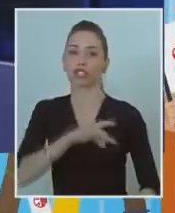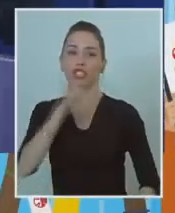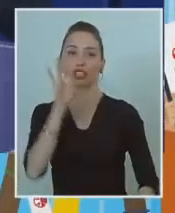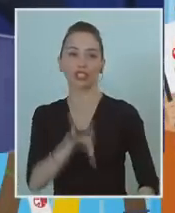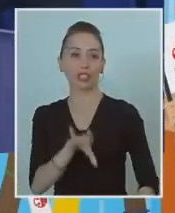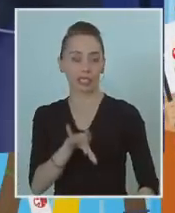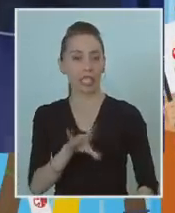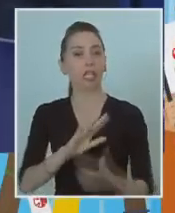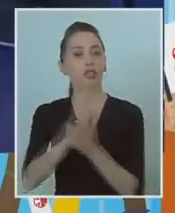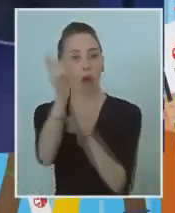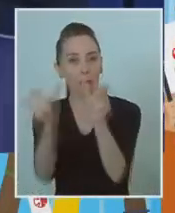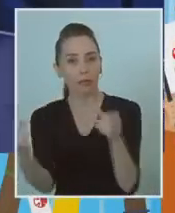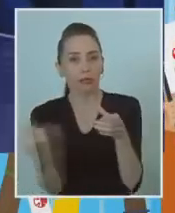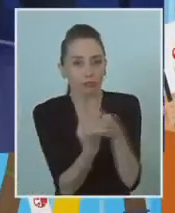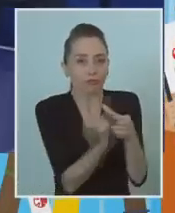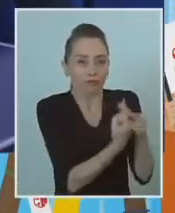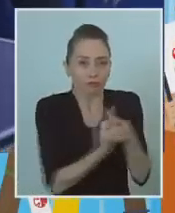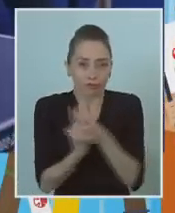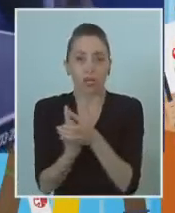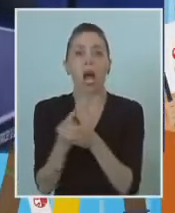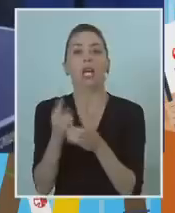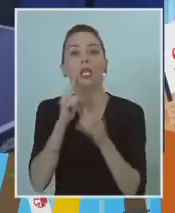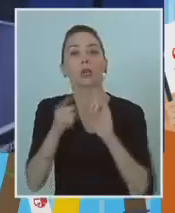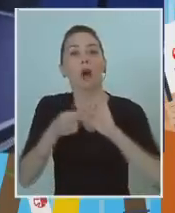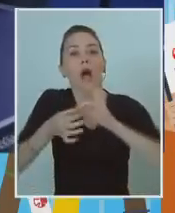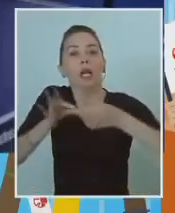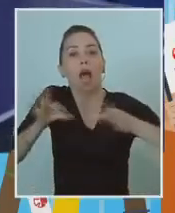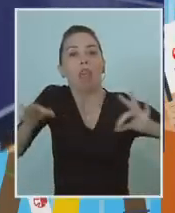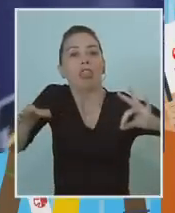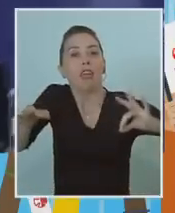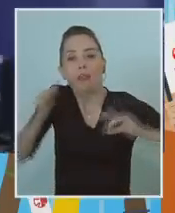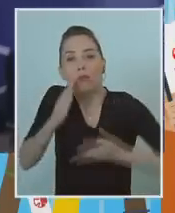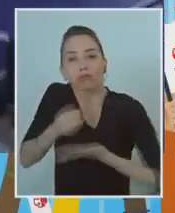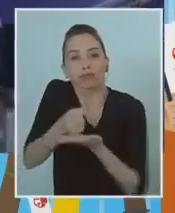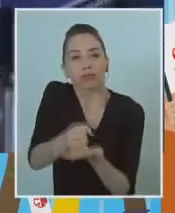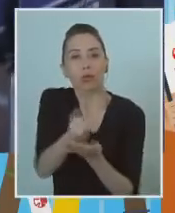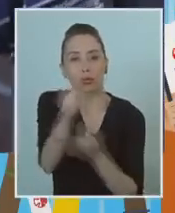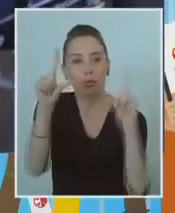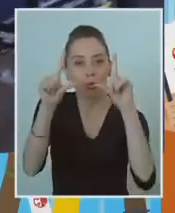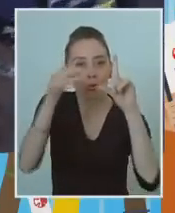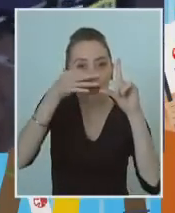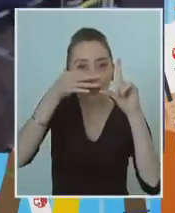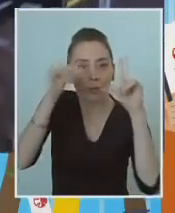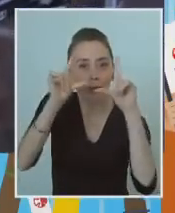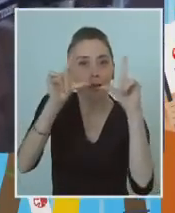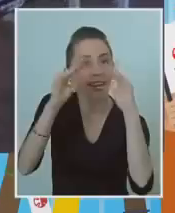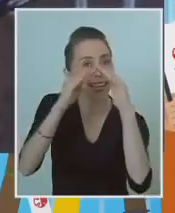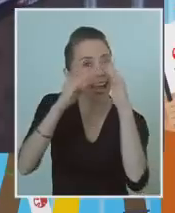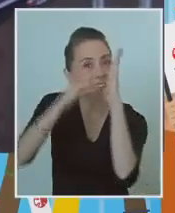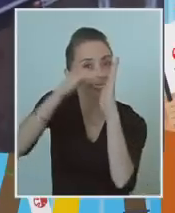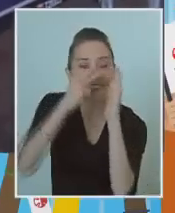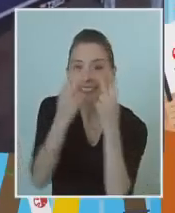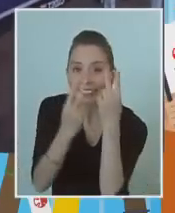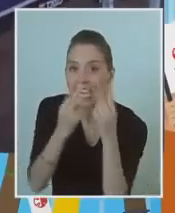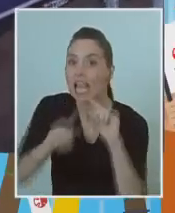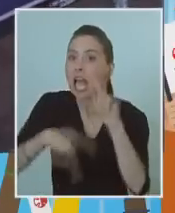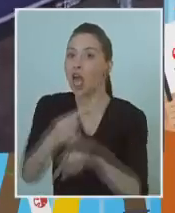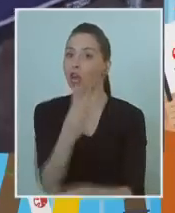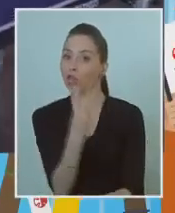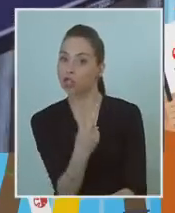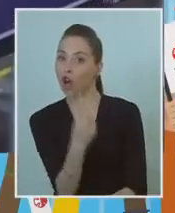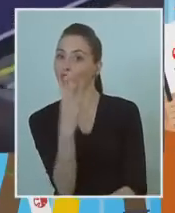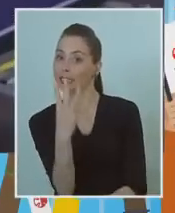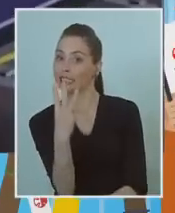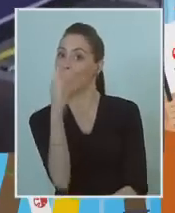se trata, que nos sumemos todos. Por eso estamos en esta cadena solidaria y por eso tú también en tu casa nos están sintonizando. Preparados para el 2 y el